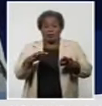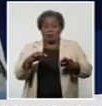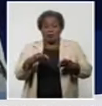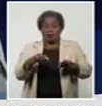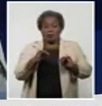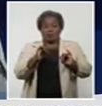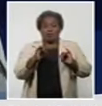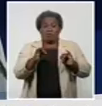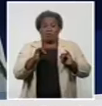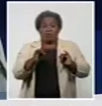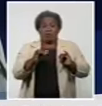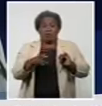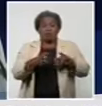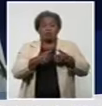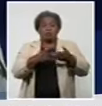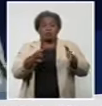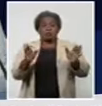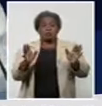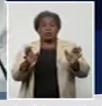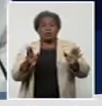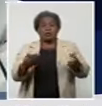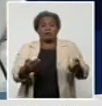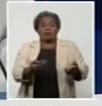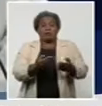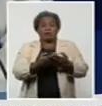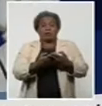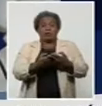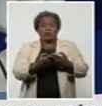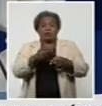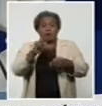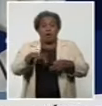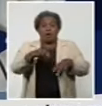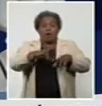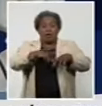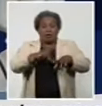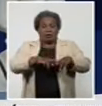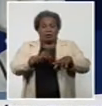de la apertura de un evento aquí en La Habana,